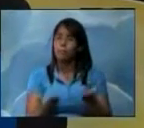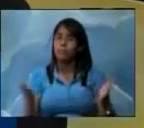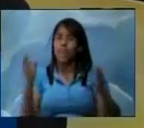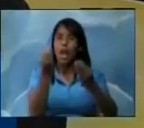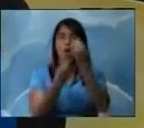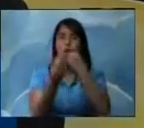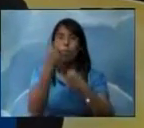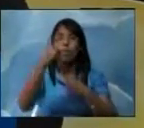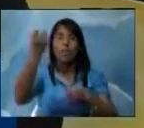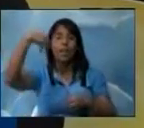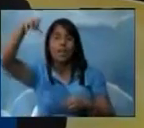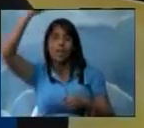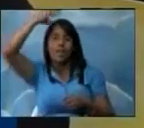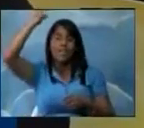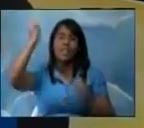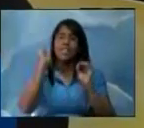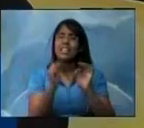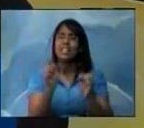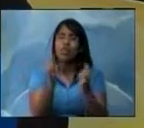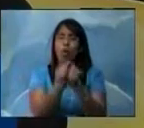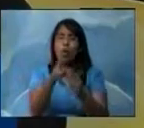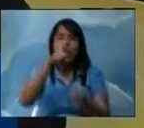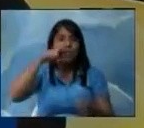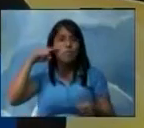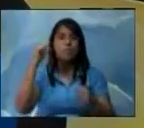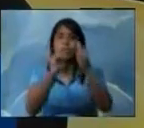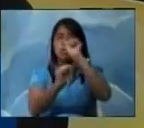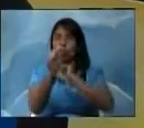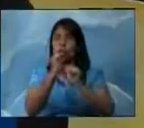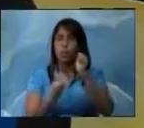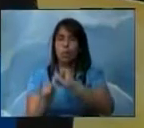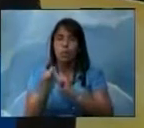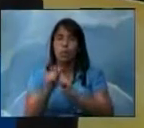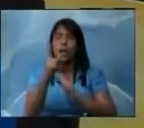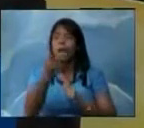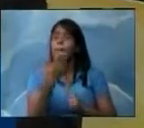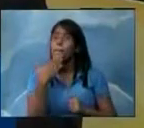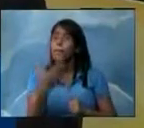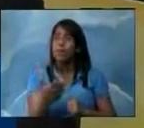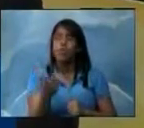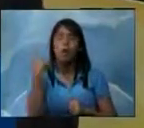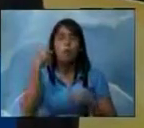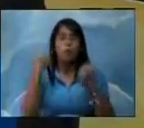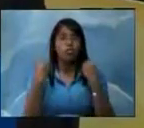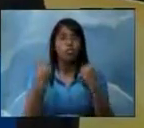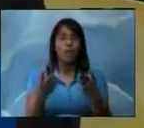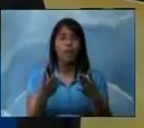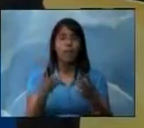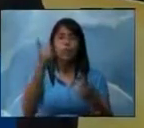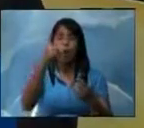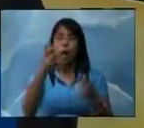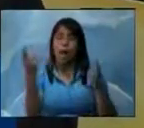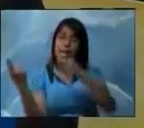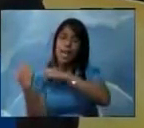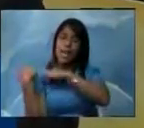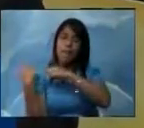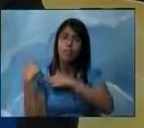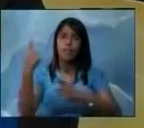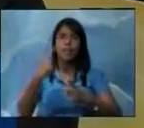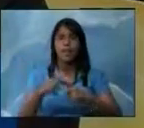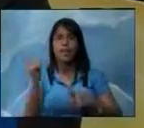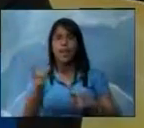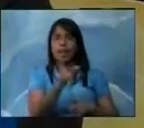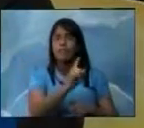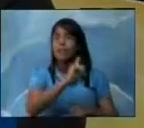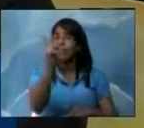la comida del rey, ni con el vino que él bebía. Pidió, por tanto, al jefe de los